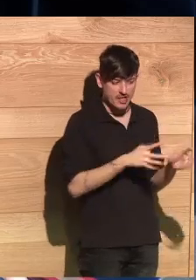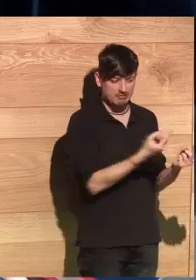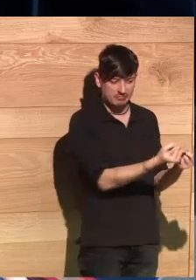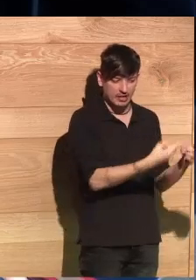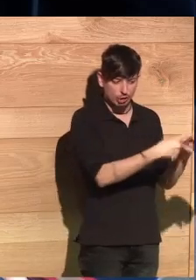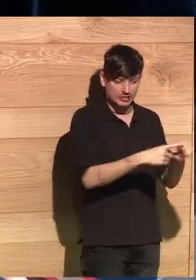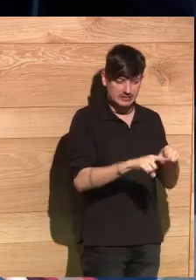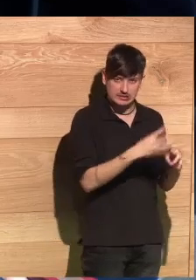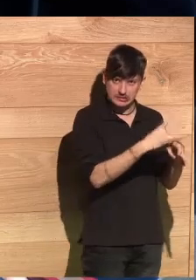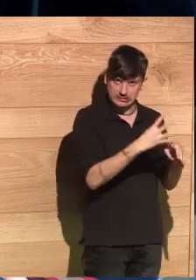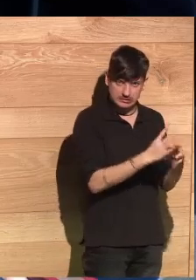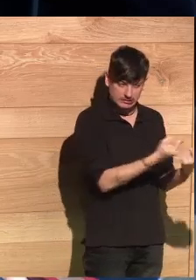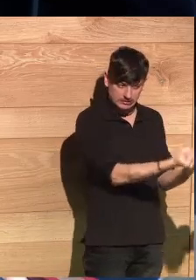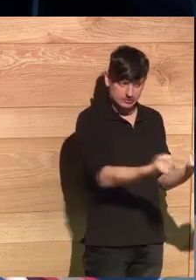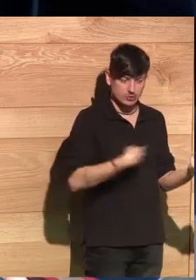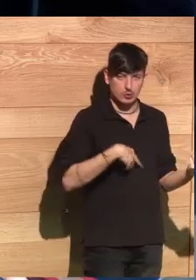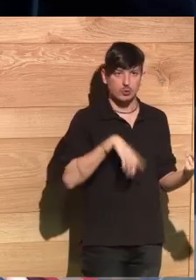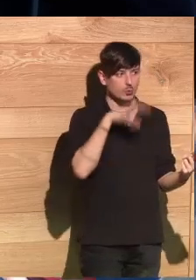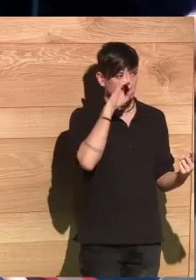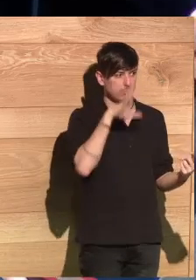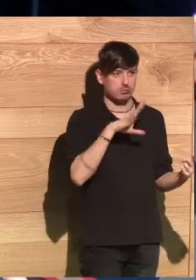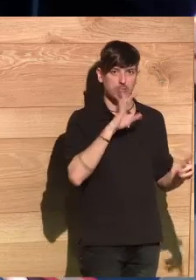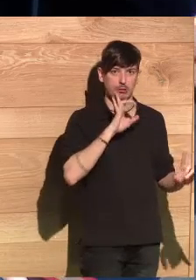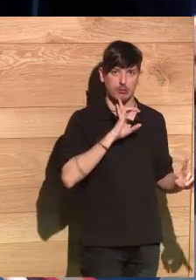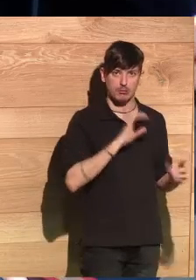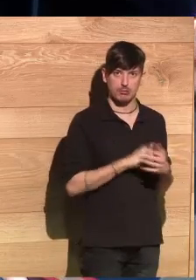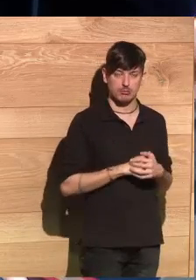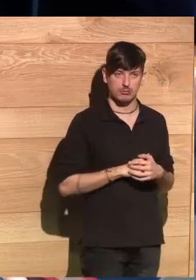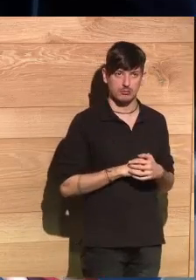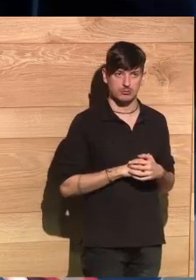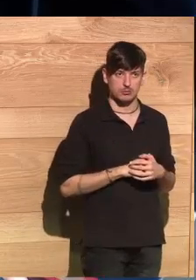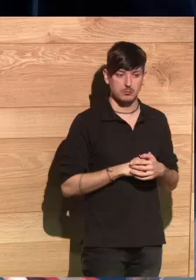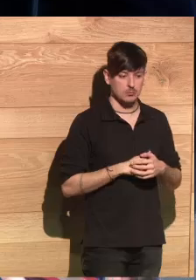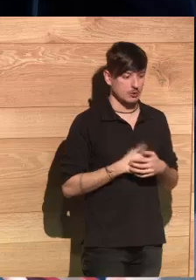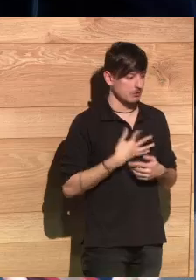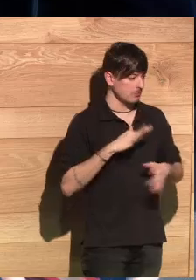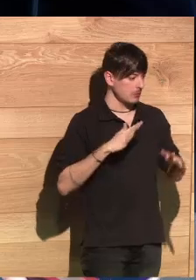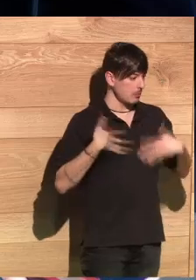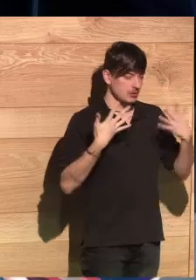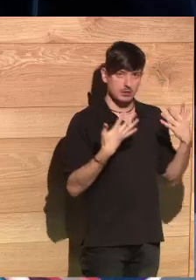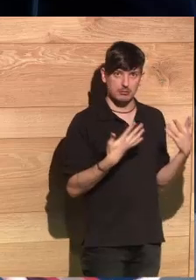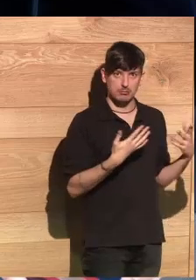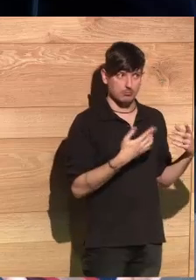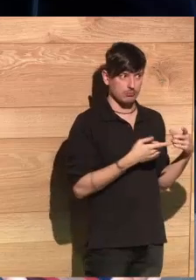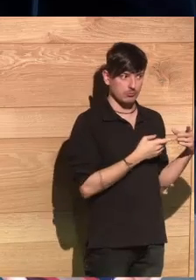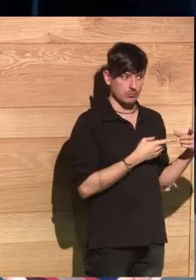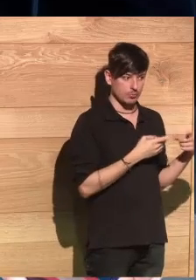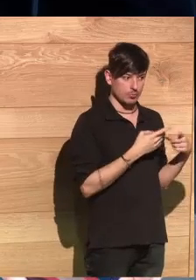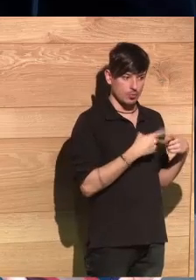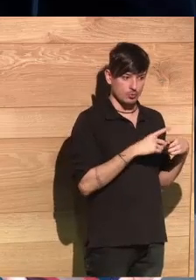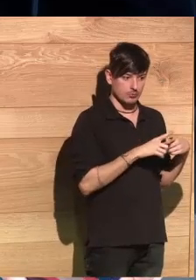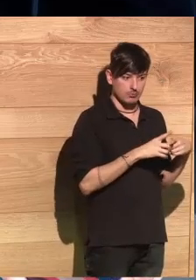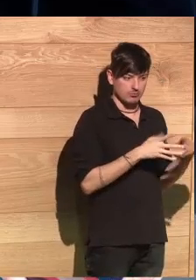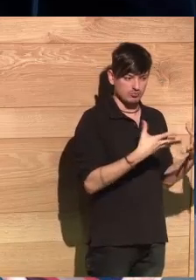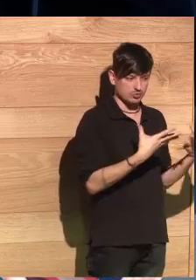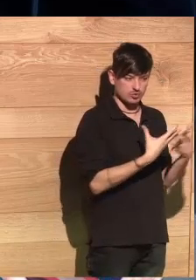¿no? Y es una cosa que me fascina, ¿no? De pronto son tan herméticos y en cualquier momento del día te sacan abren su patio trasero